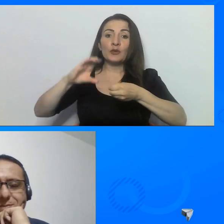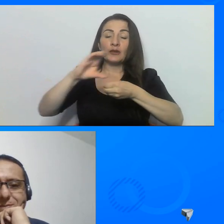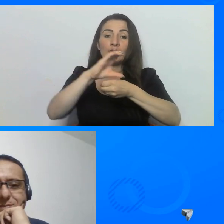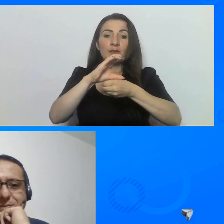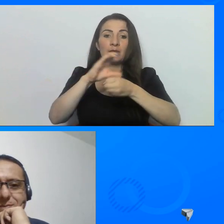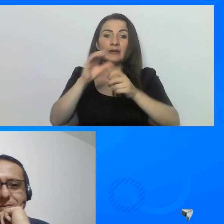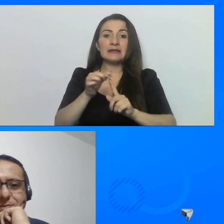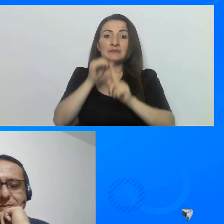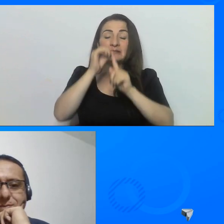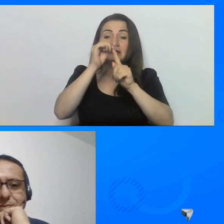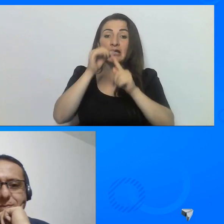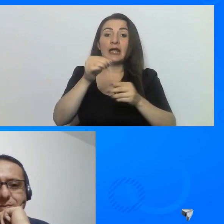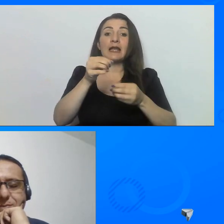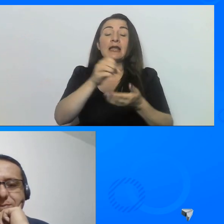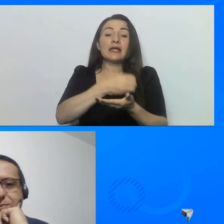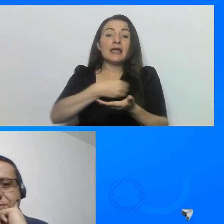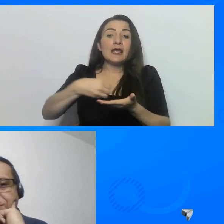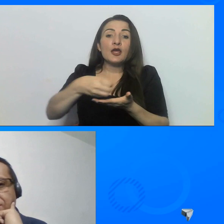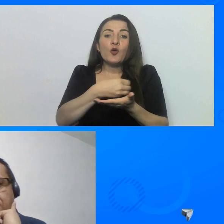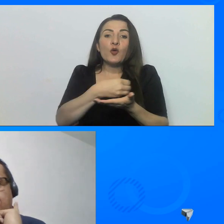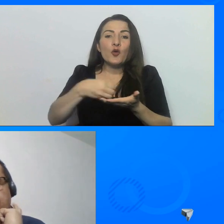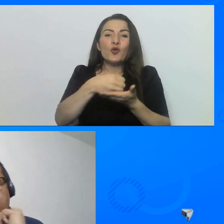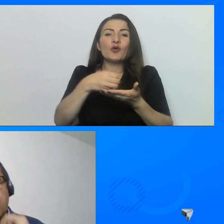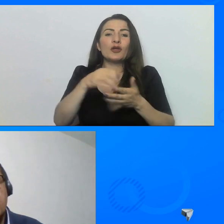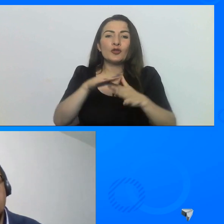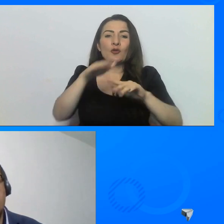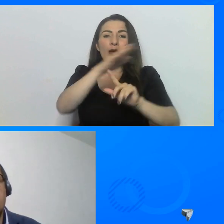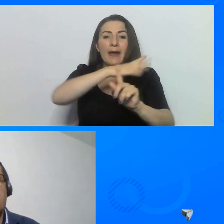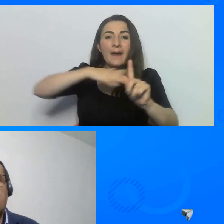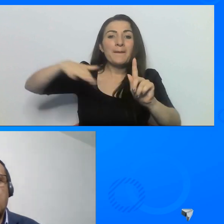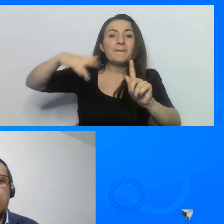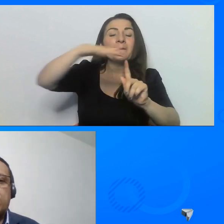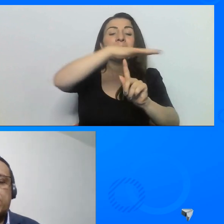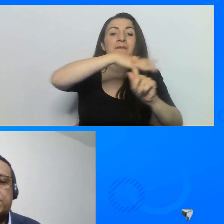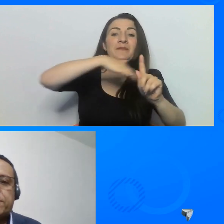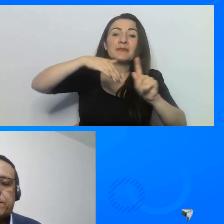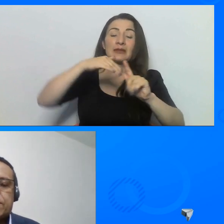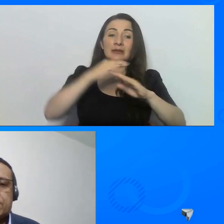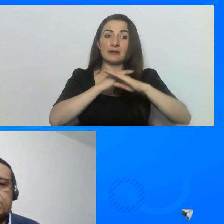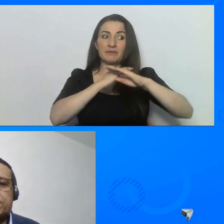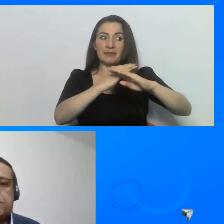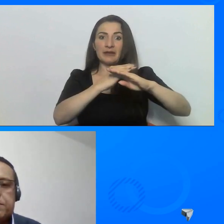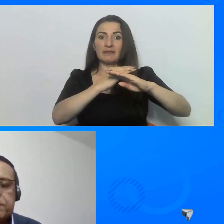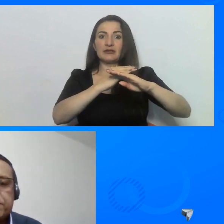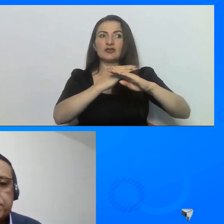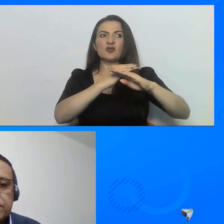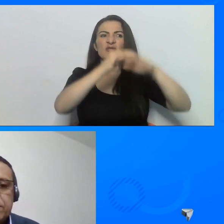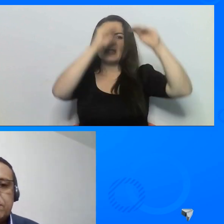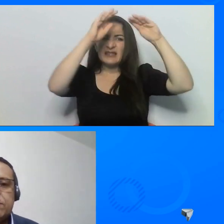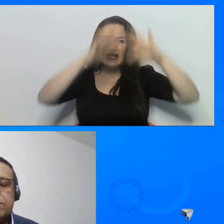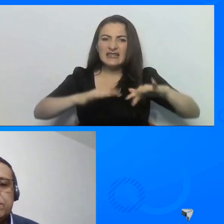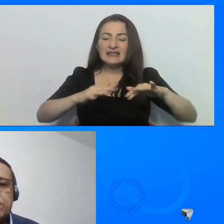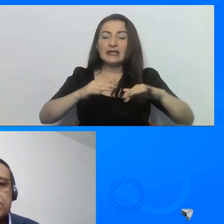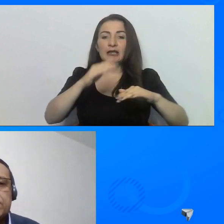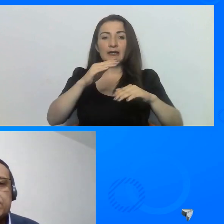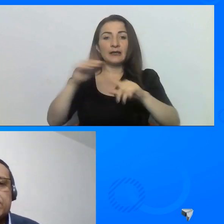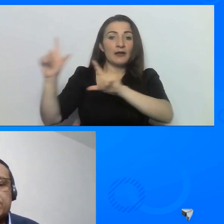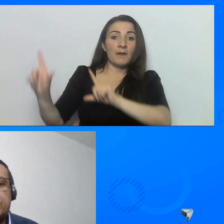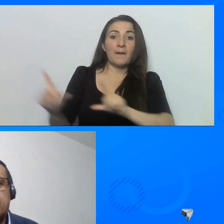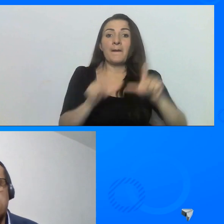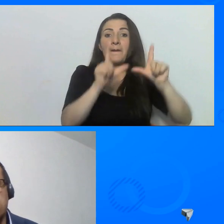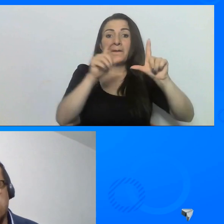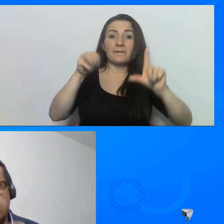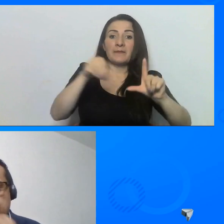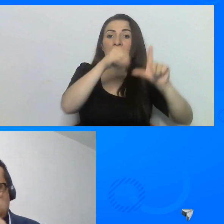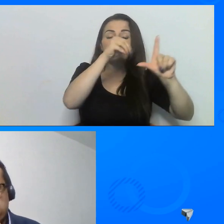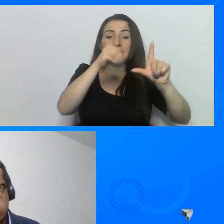para el manejo de los recursos naturales del medio ambiente y la prevención de desastres. Él tiene una maestría en gestión y